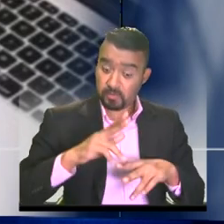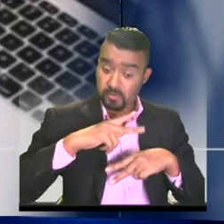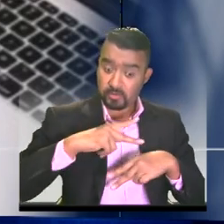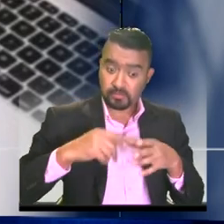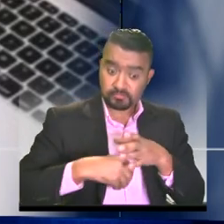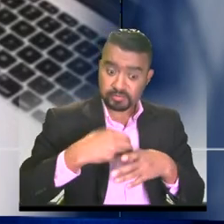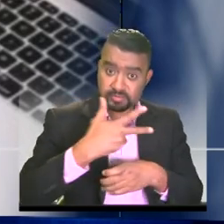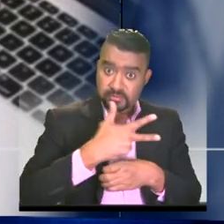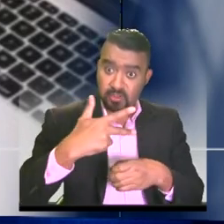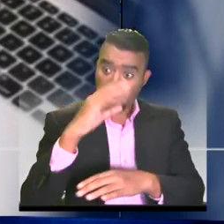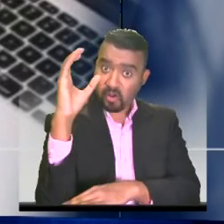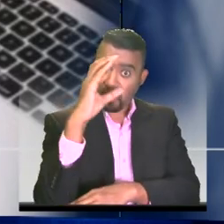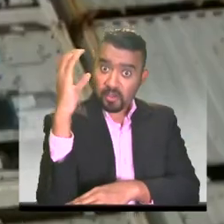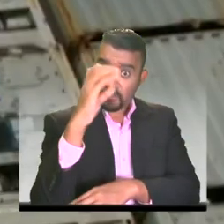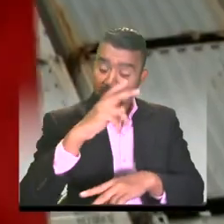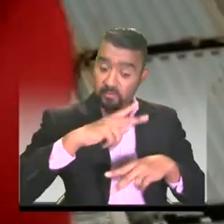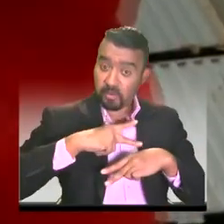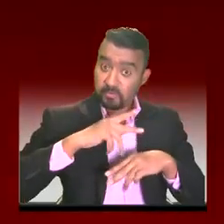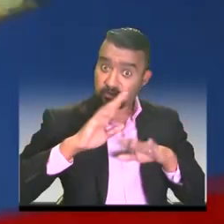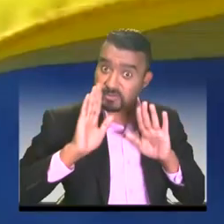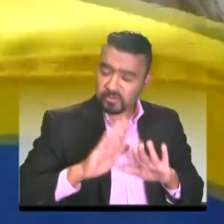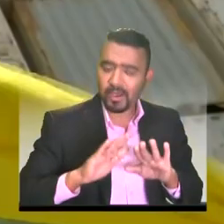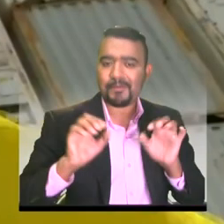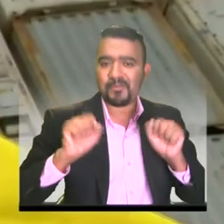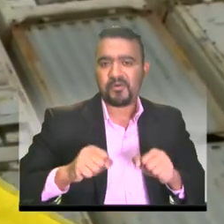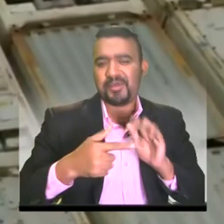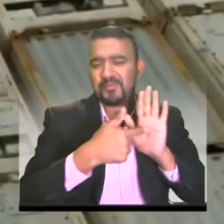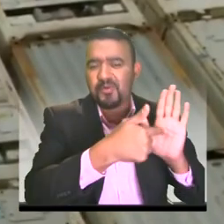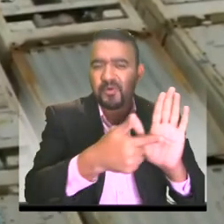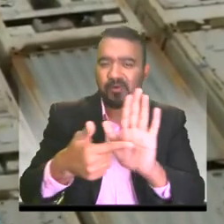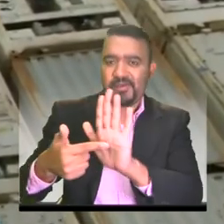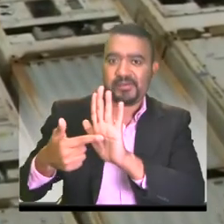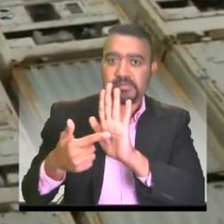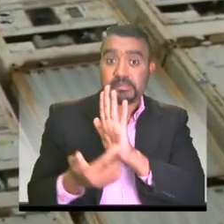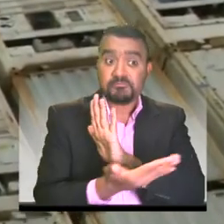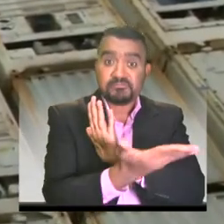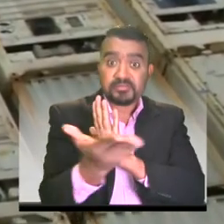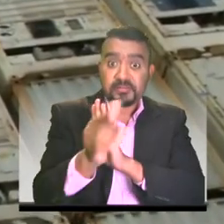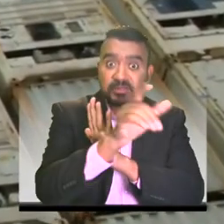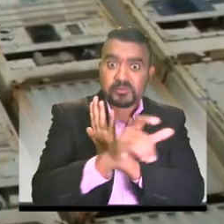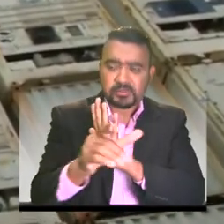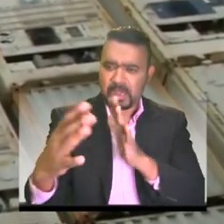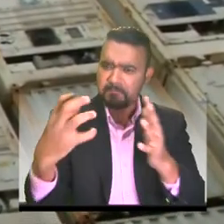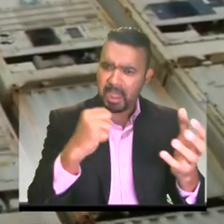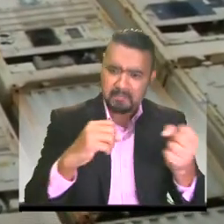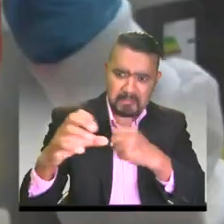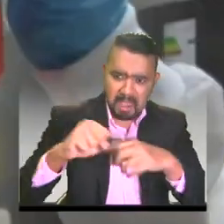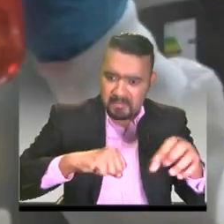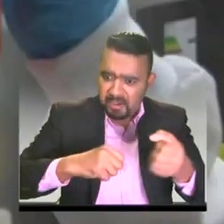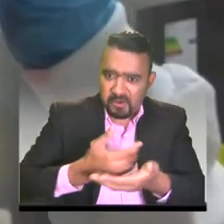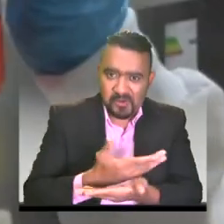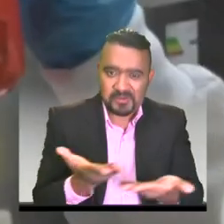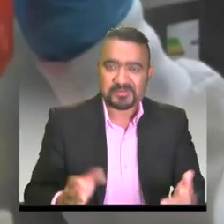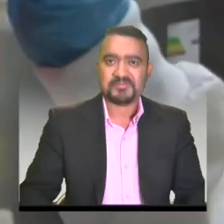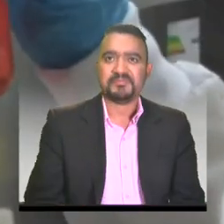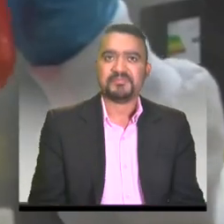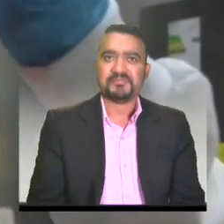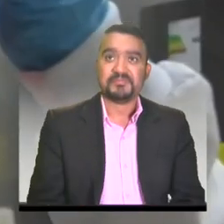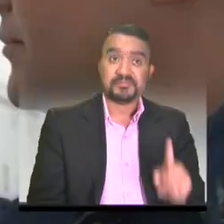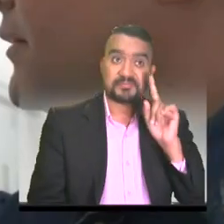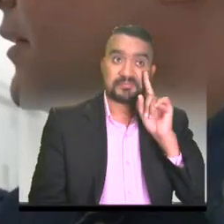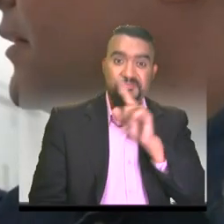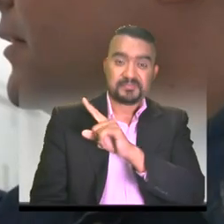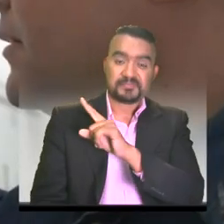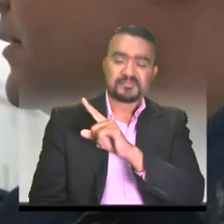en colombia con la alianza comprometidos con lo nuestro unidos por colombia el ministerio de comercio industria